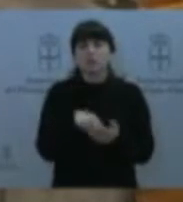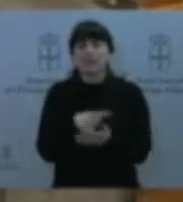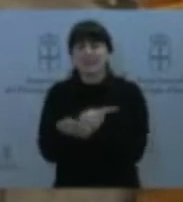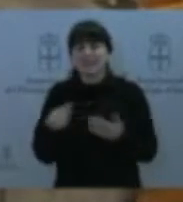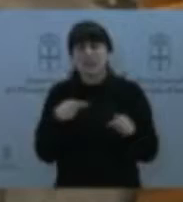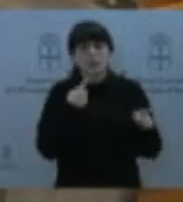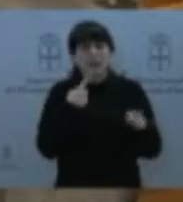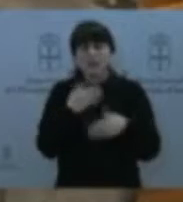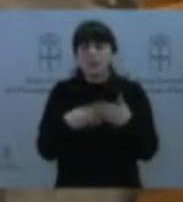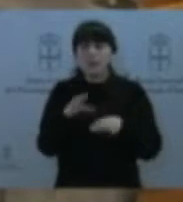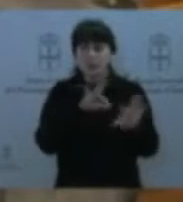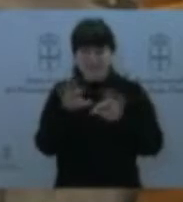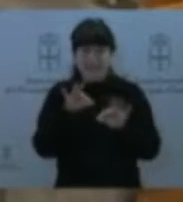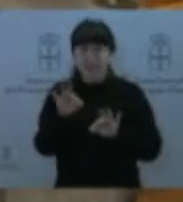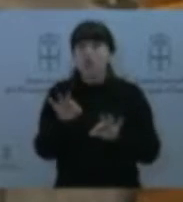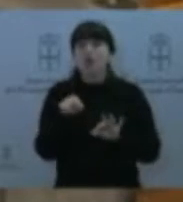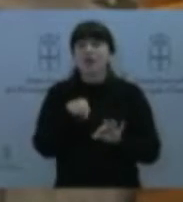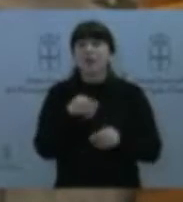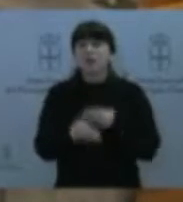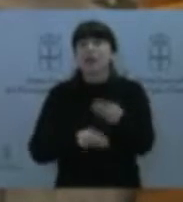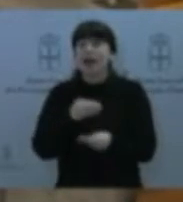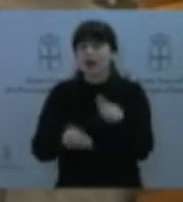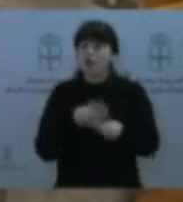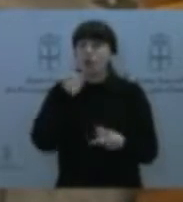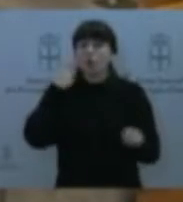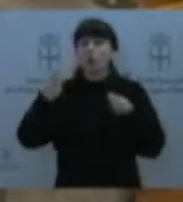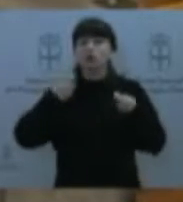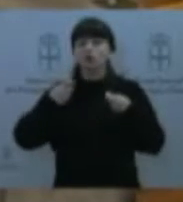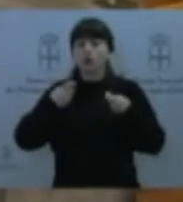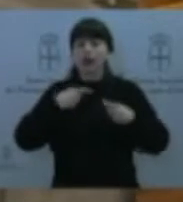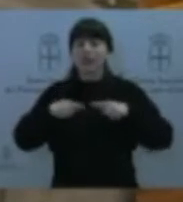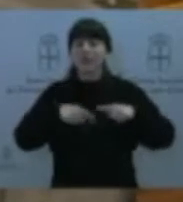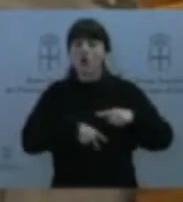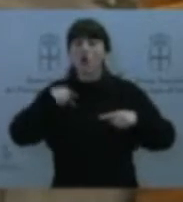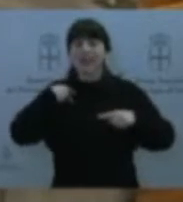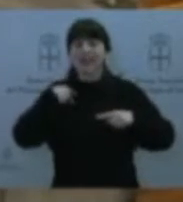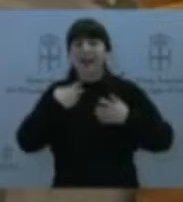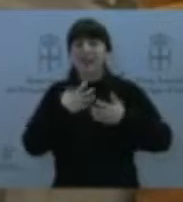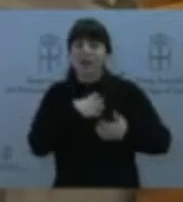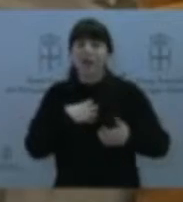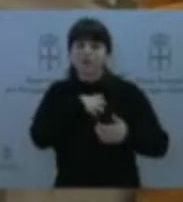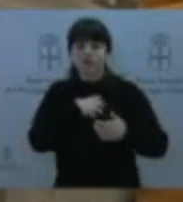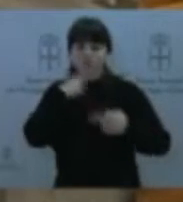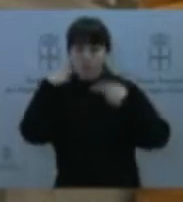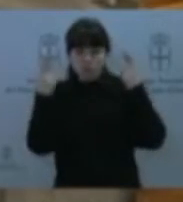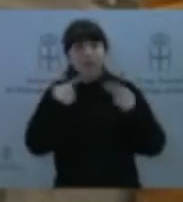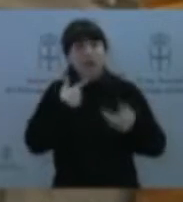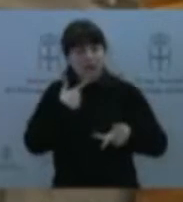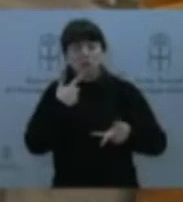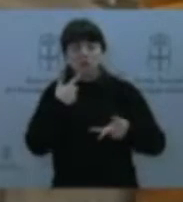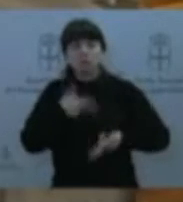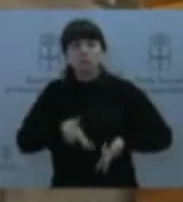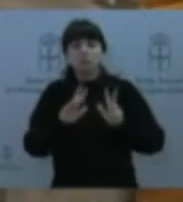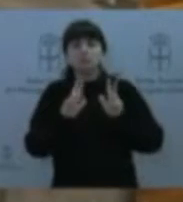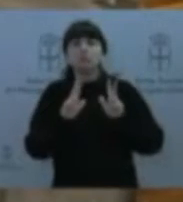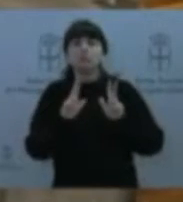esto es importante, de la Dirección General de Función Pública, que supervisó y dio su conformidad tanto a las bases de la convocatoria, que